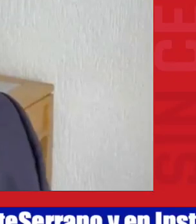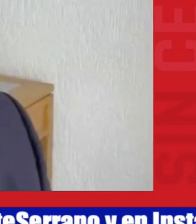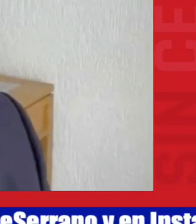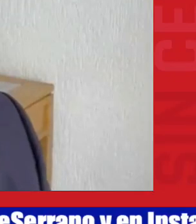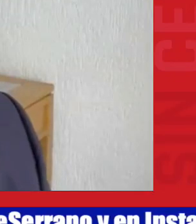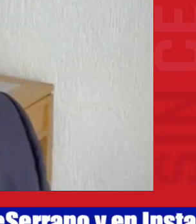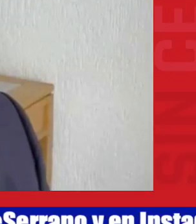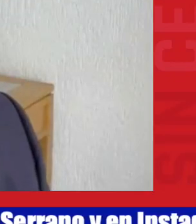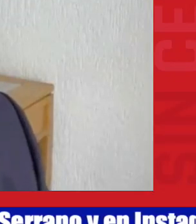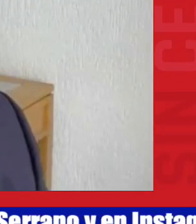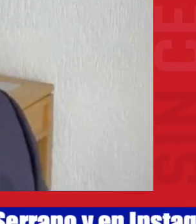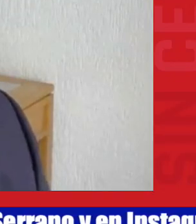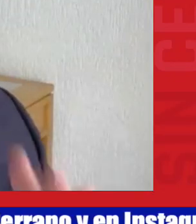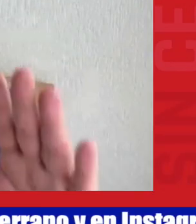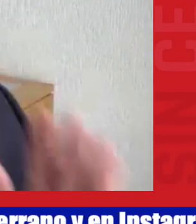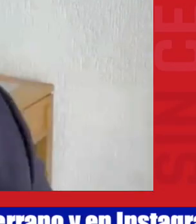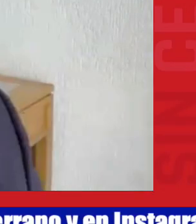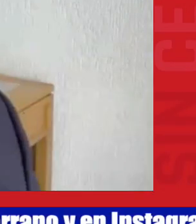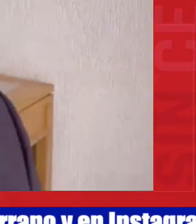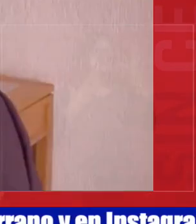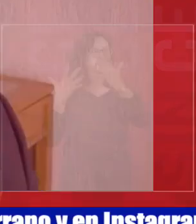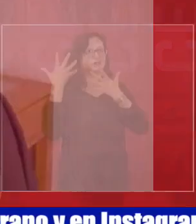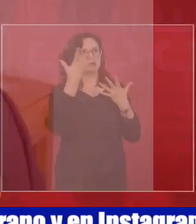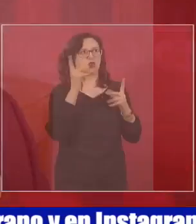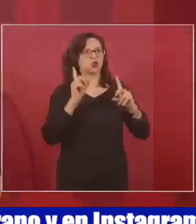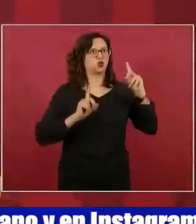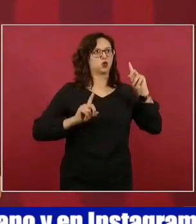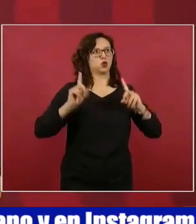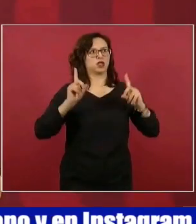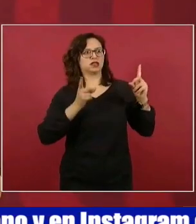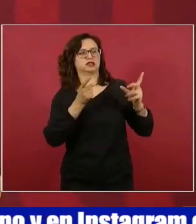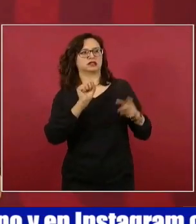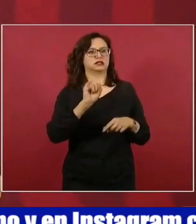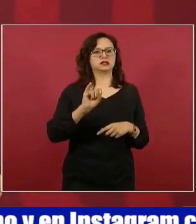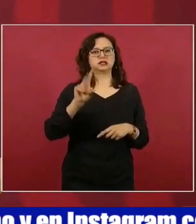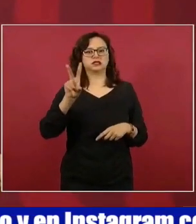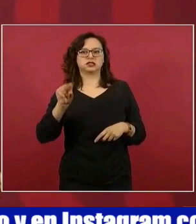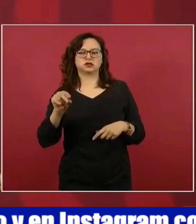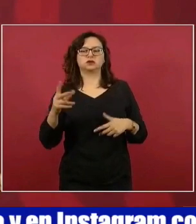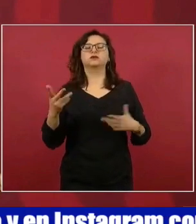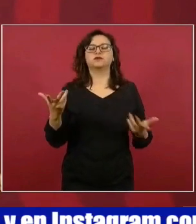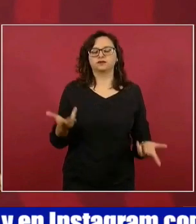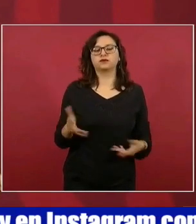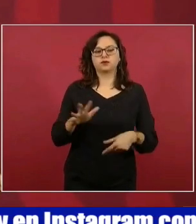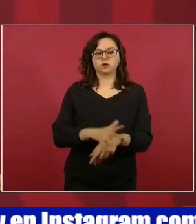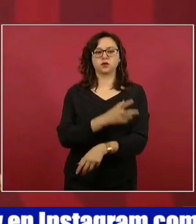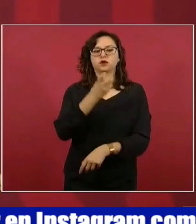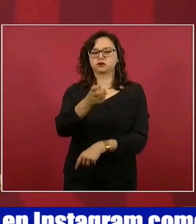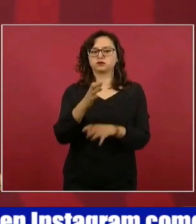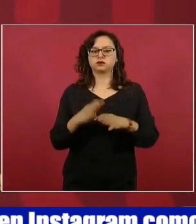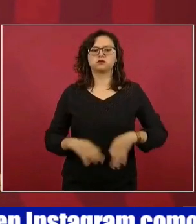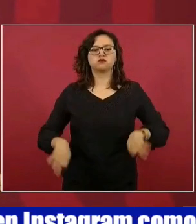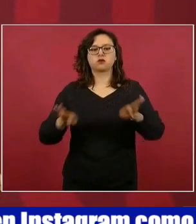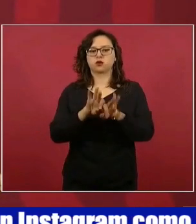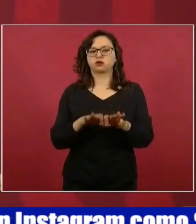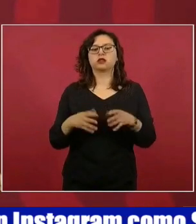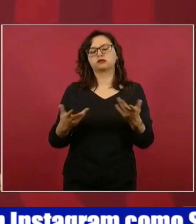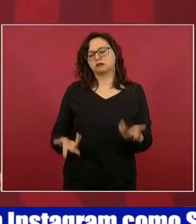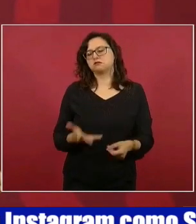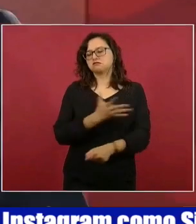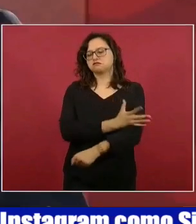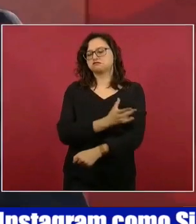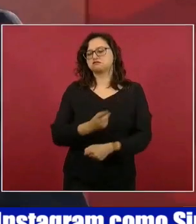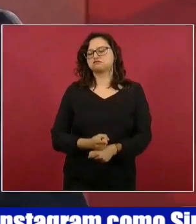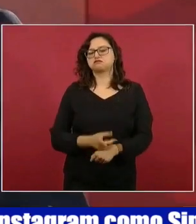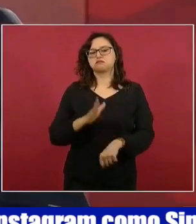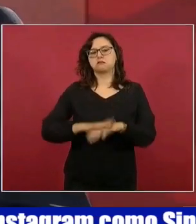el presidente Andrés Manuel López Obrador directamente al calumniador, perdón, al columnista de Milenio, conductor